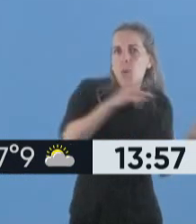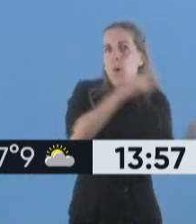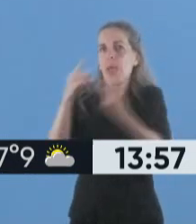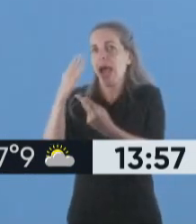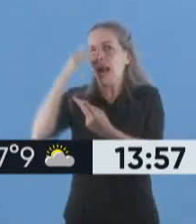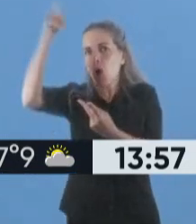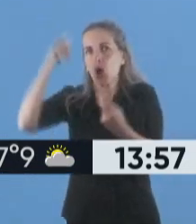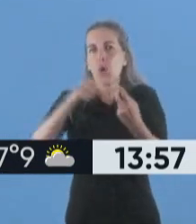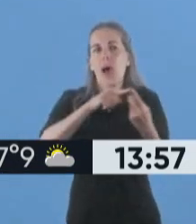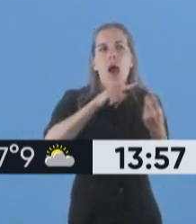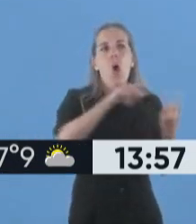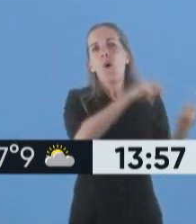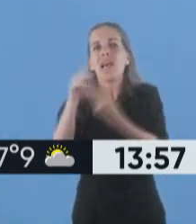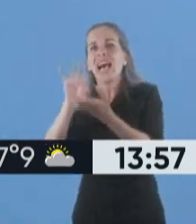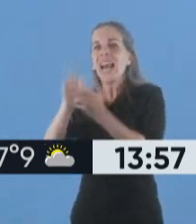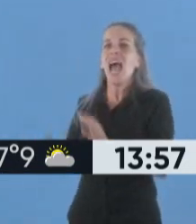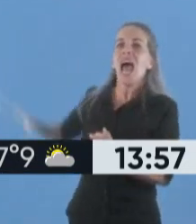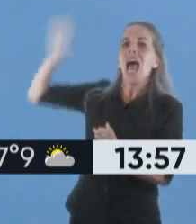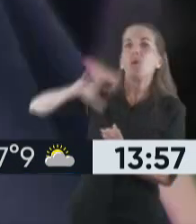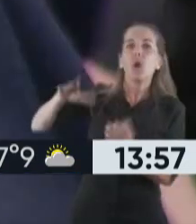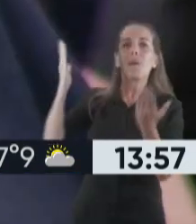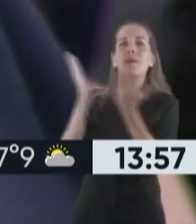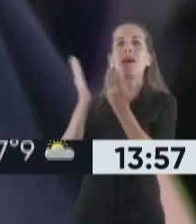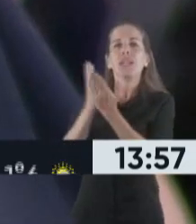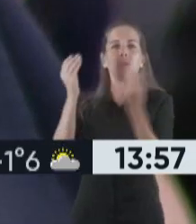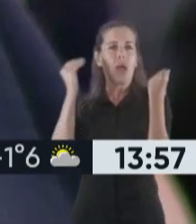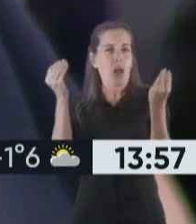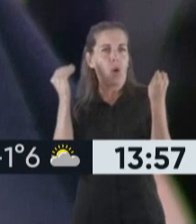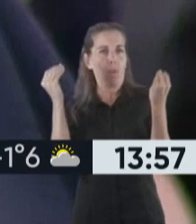a Chuquisaca o a Europa para poder continuar sus estudios.